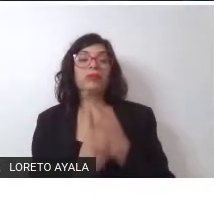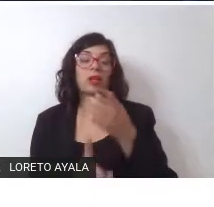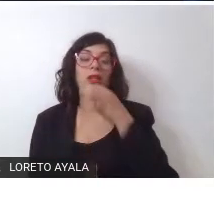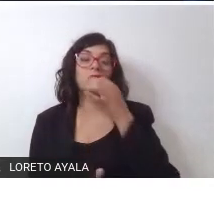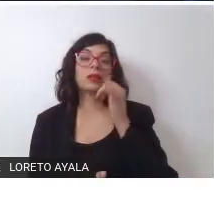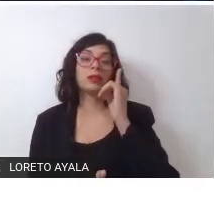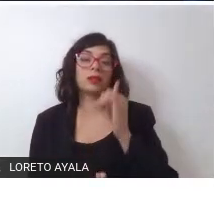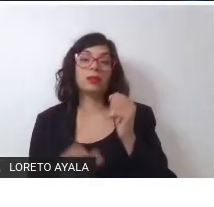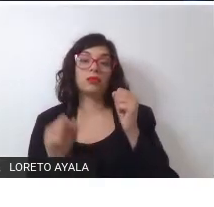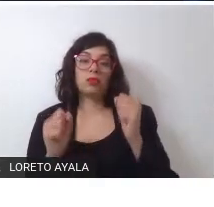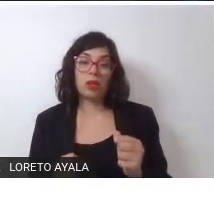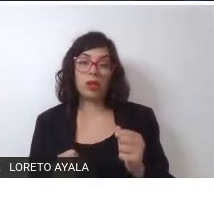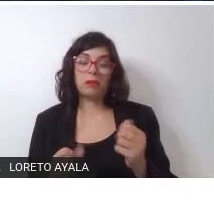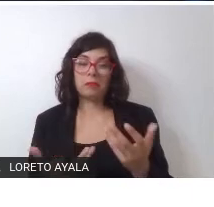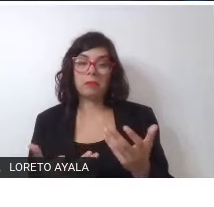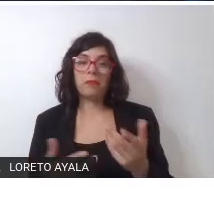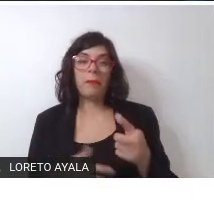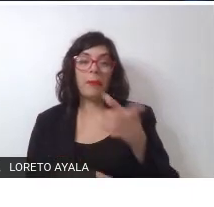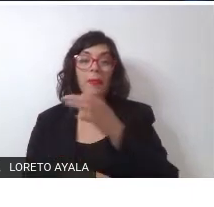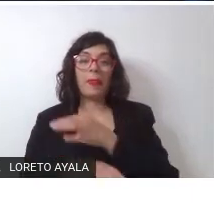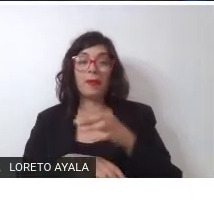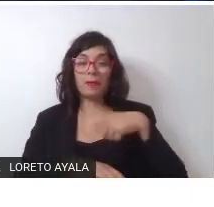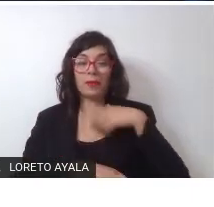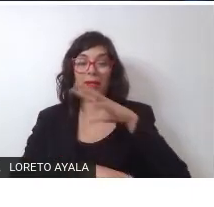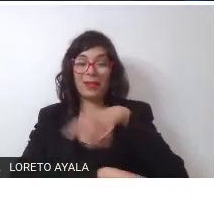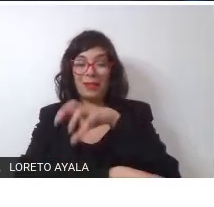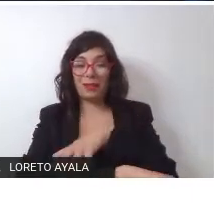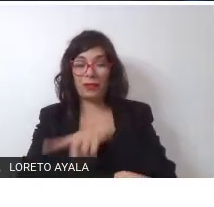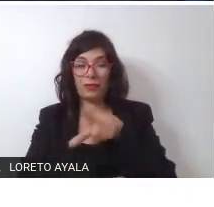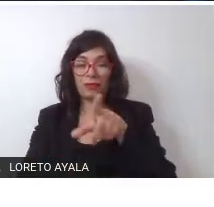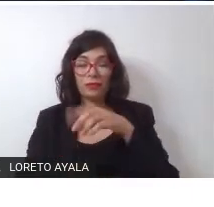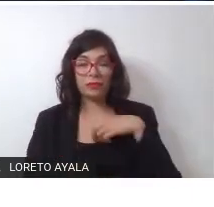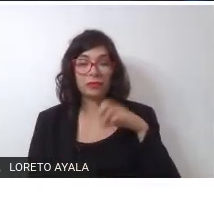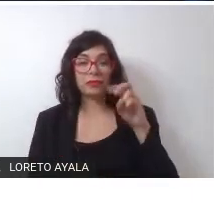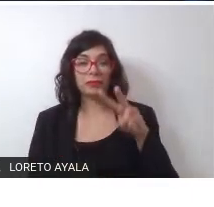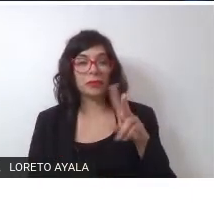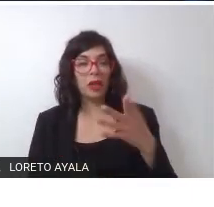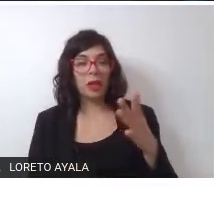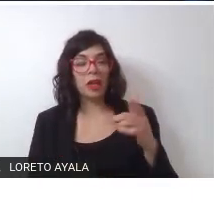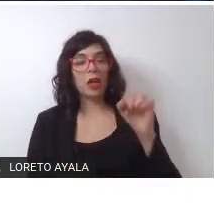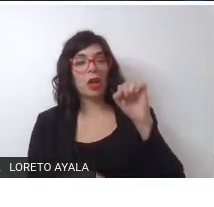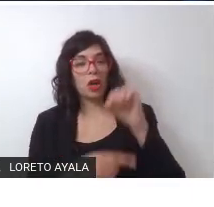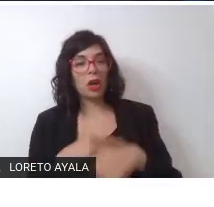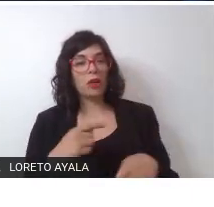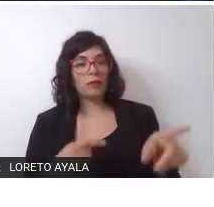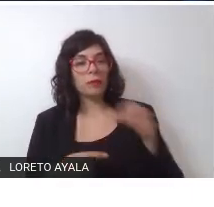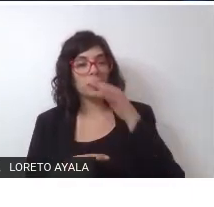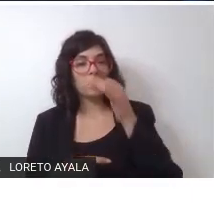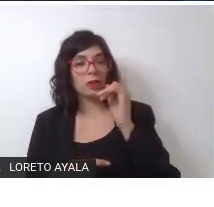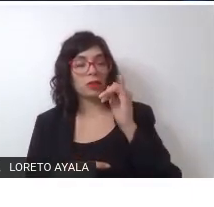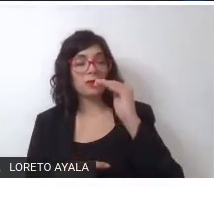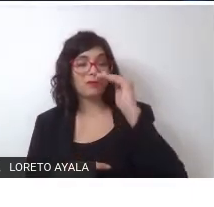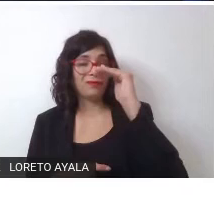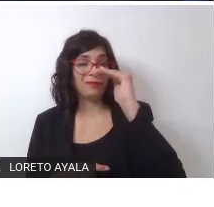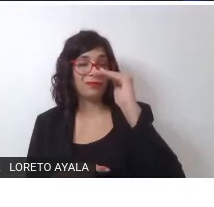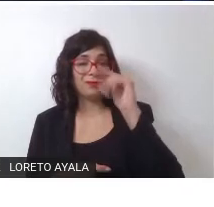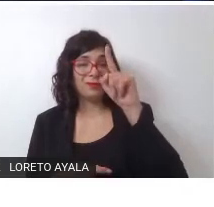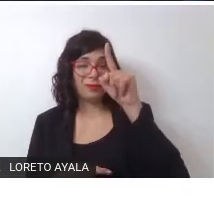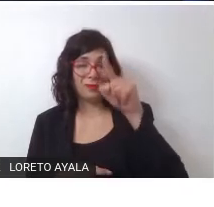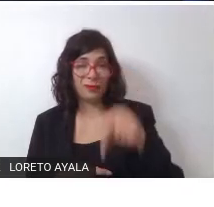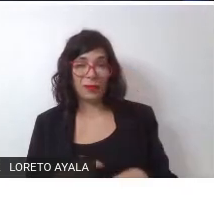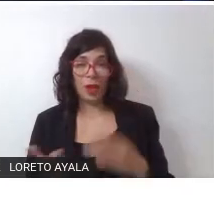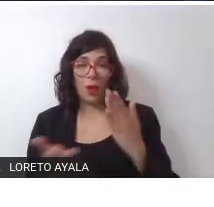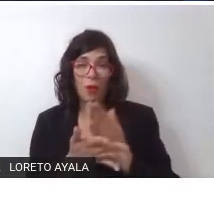comuna de nuestra provincia me acaba de confirmar que estos establecimientos